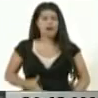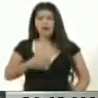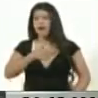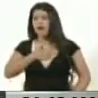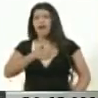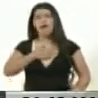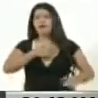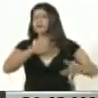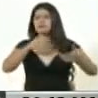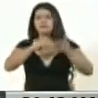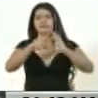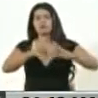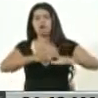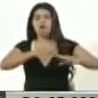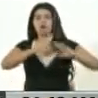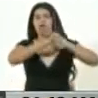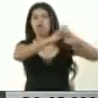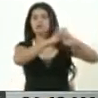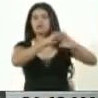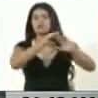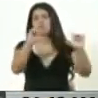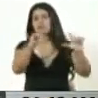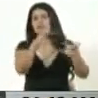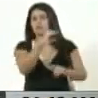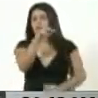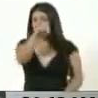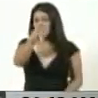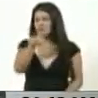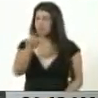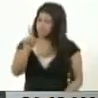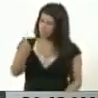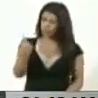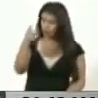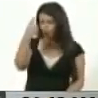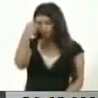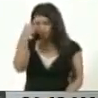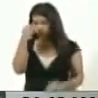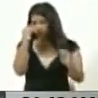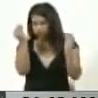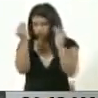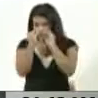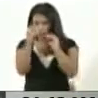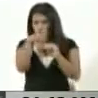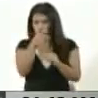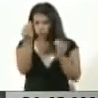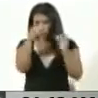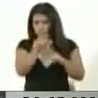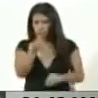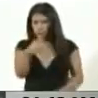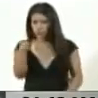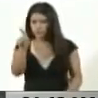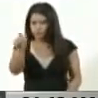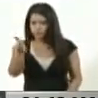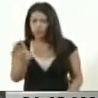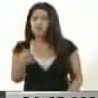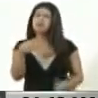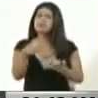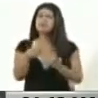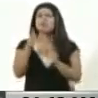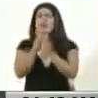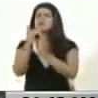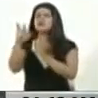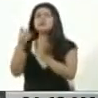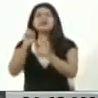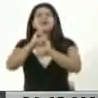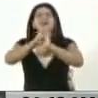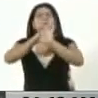Internacional. ¿Por qué hay censura? ¿No hay censura en este caso? ¿Cómo puede evaluarlo? ¿Cómo podemos nosotros pedagógicamente explicárselo al pueblo que